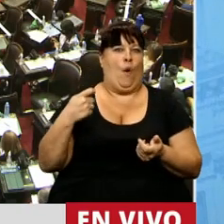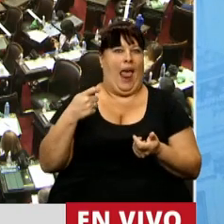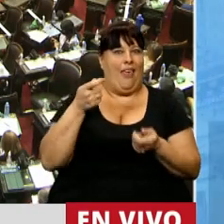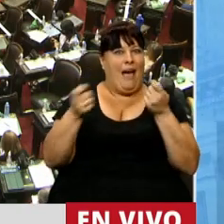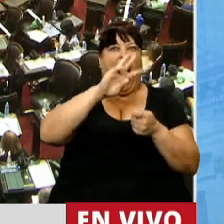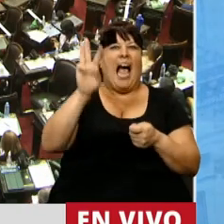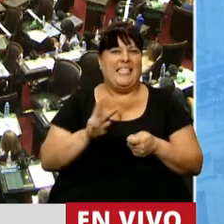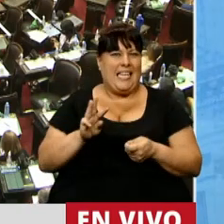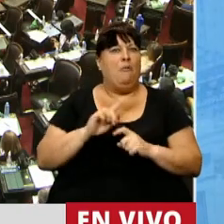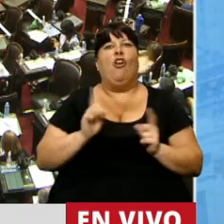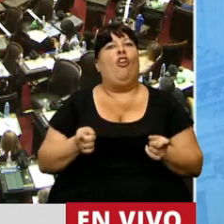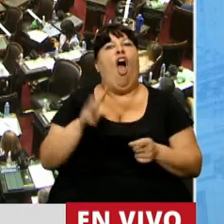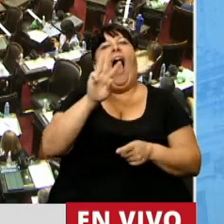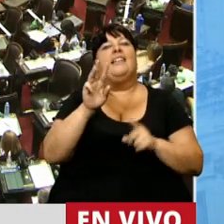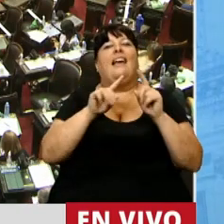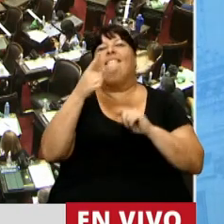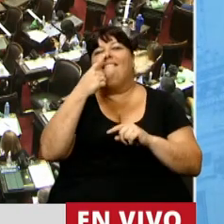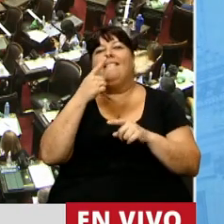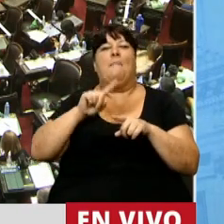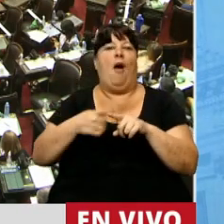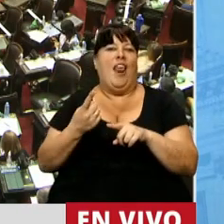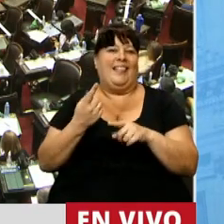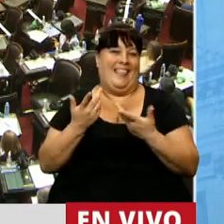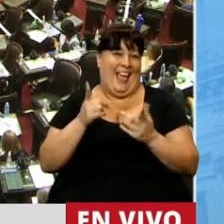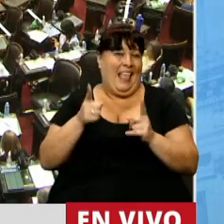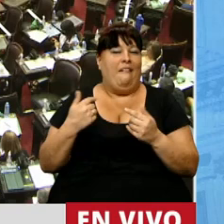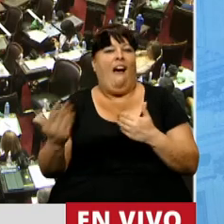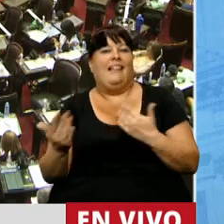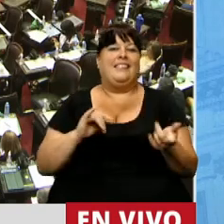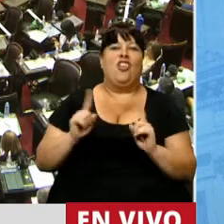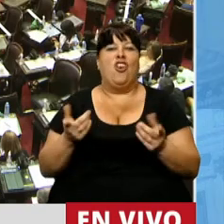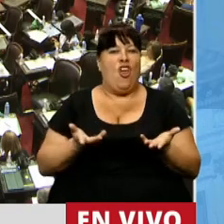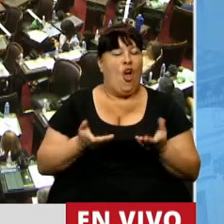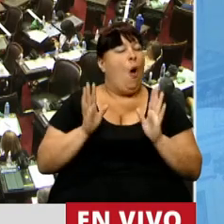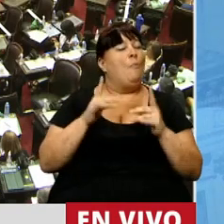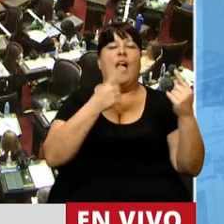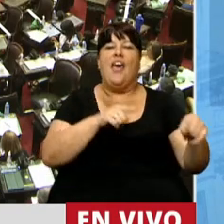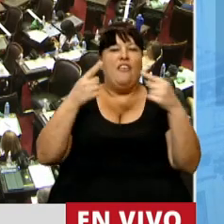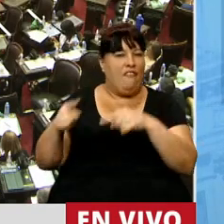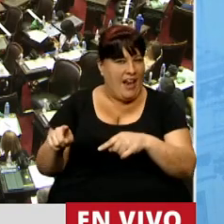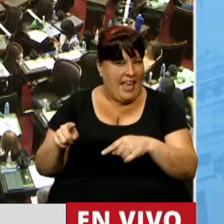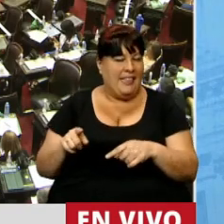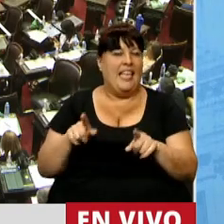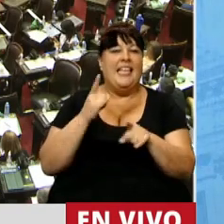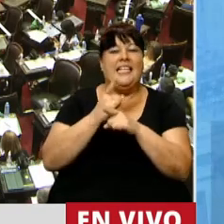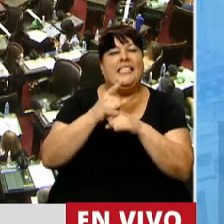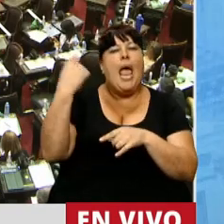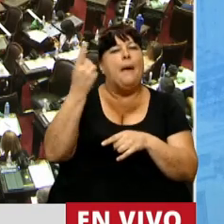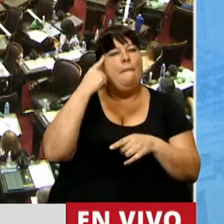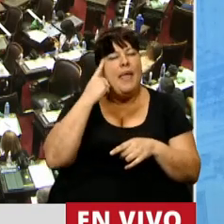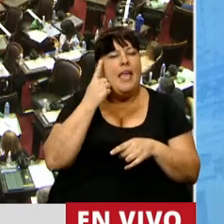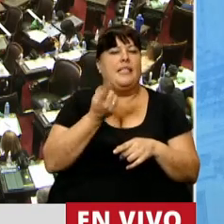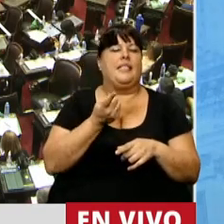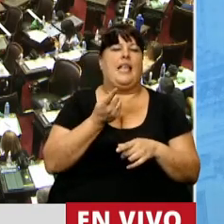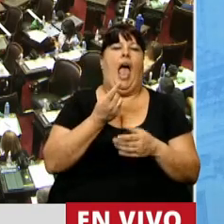jubilados. Pero no es así. Hace discrecionalidad también el ANSES. Porque a diferencia de lo que siempre se consideró, de